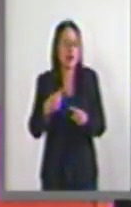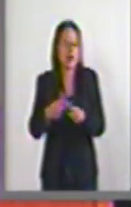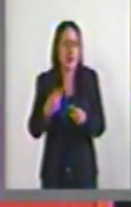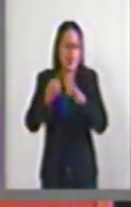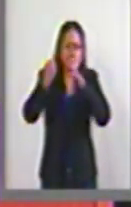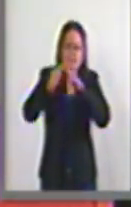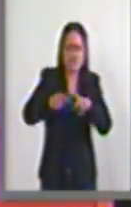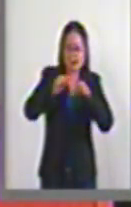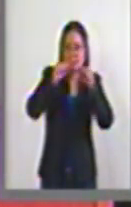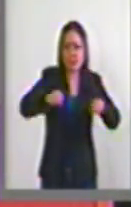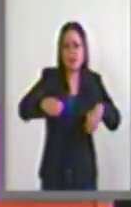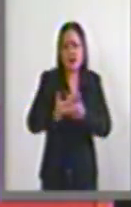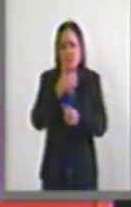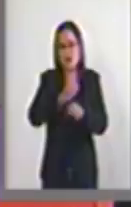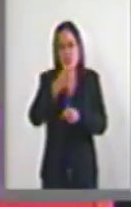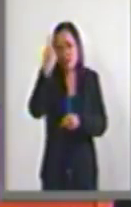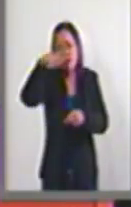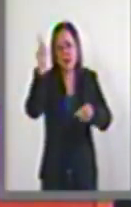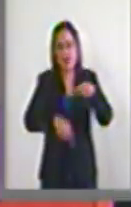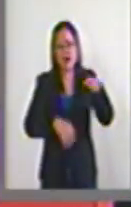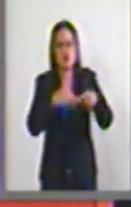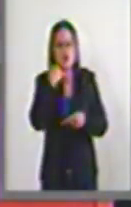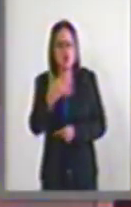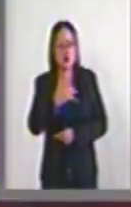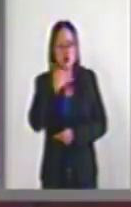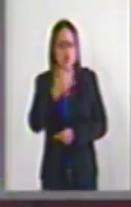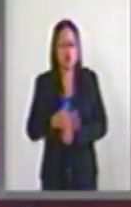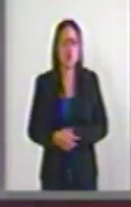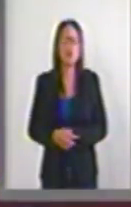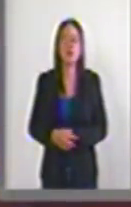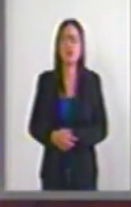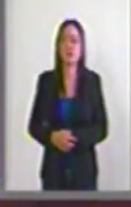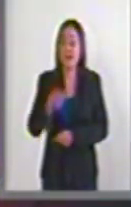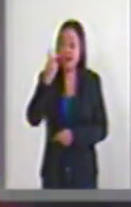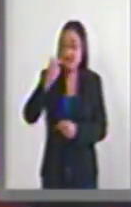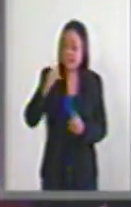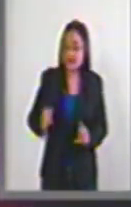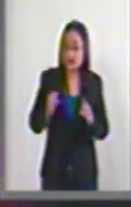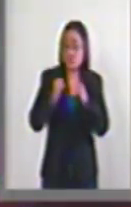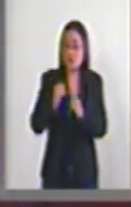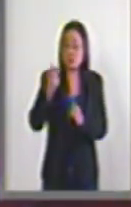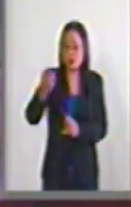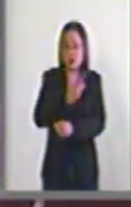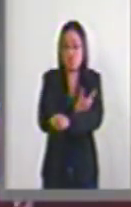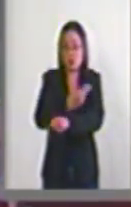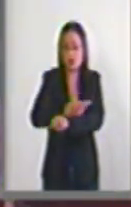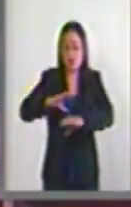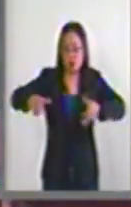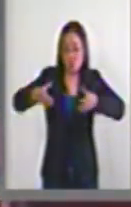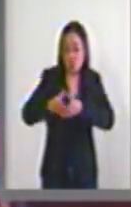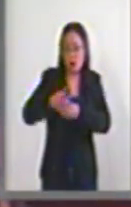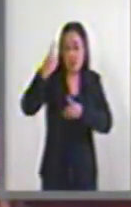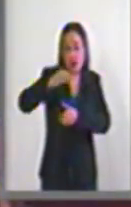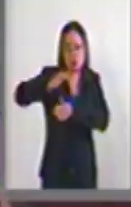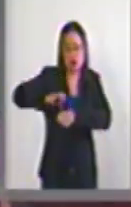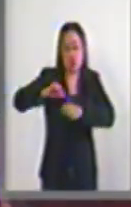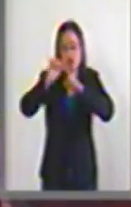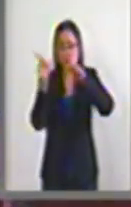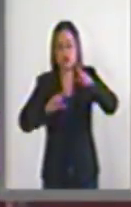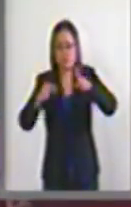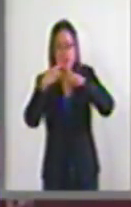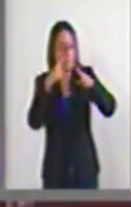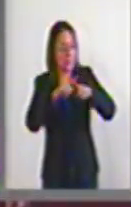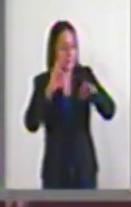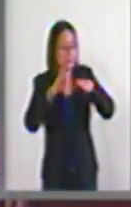el Sistema Nacional Anticorrupción, instancia de coordinación entre las autoridades de todos los órdenes